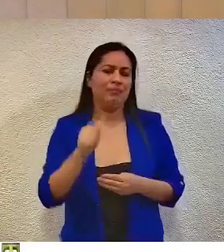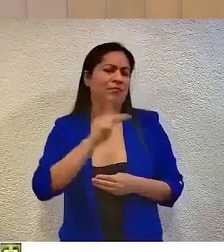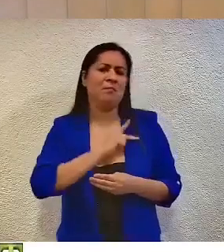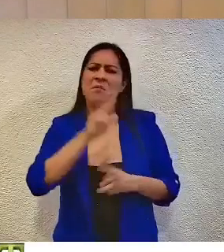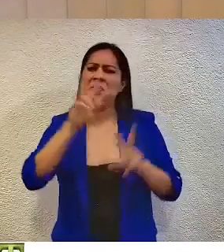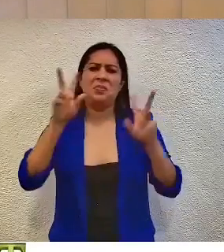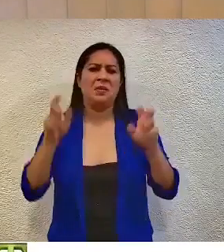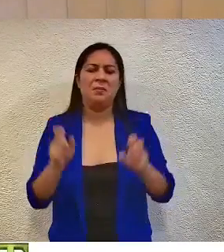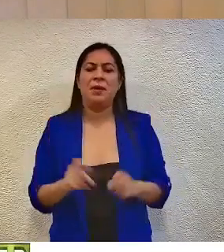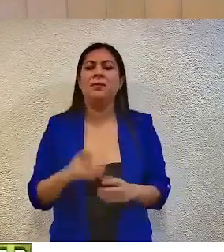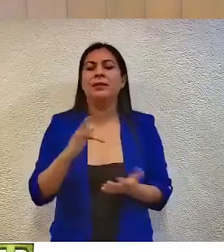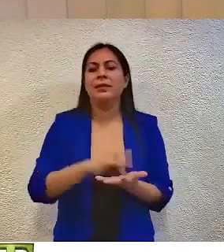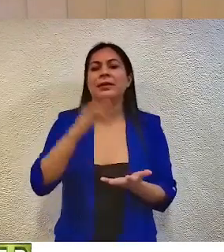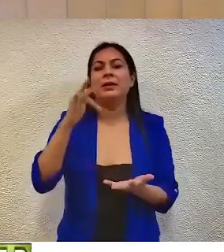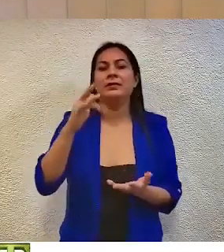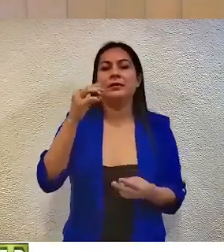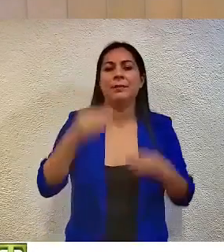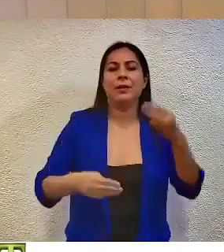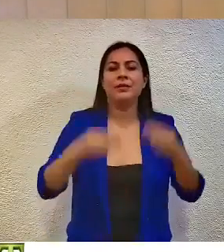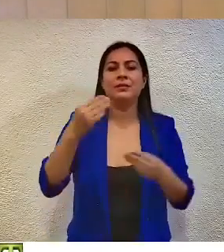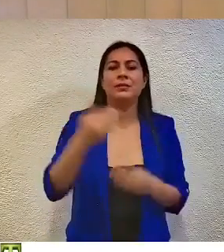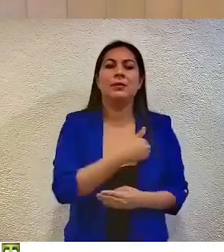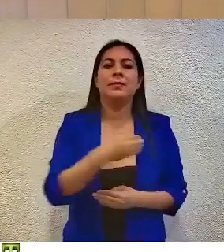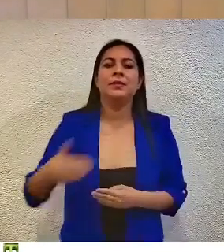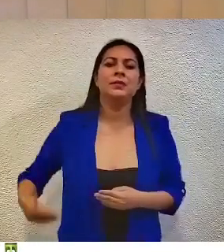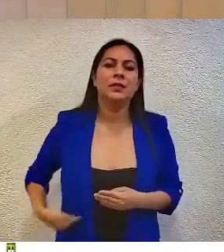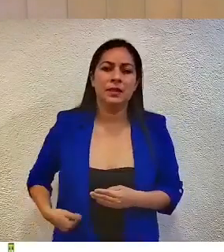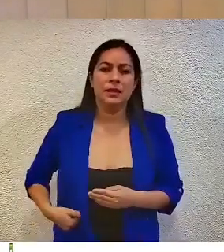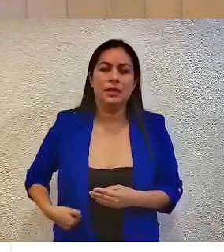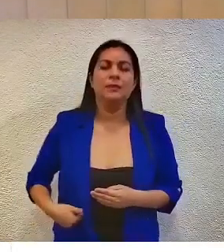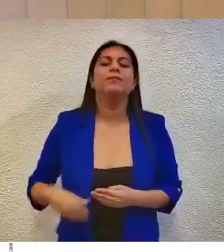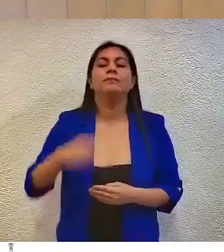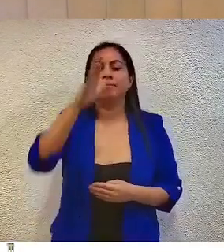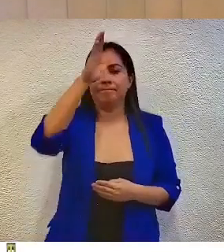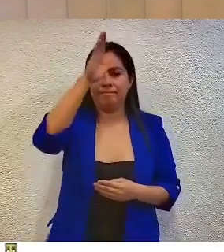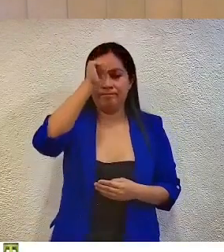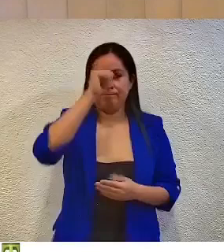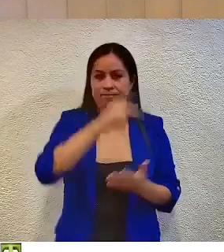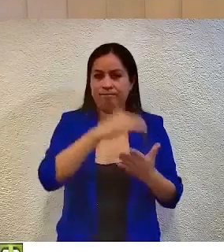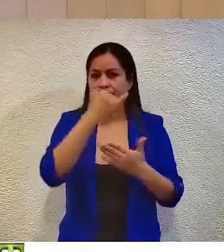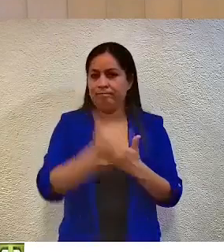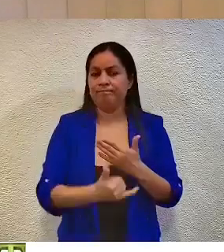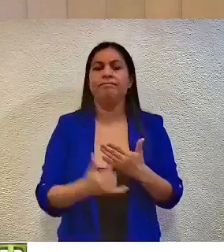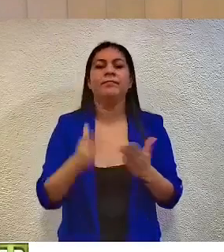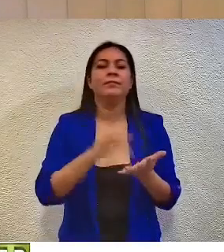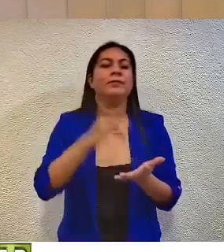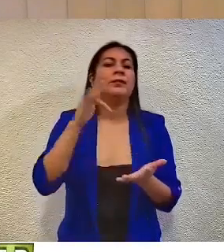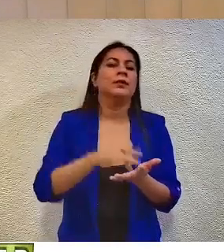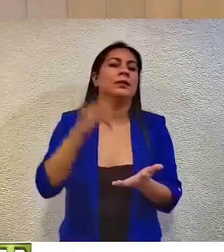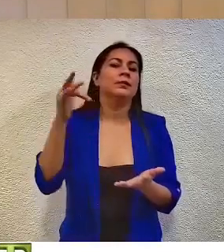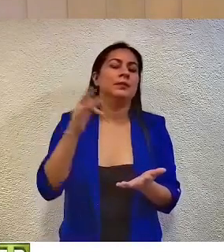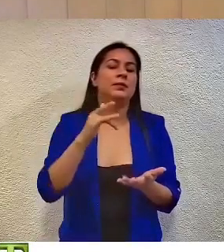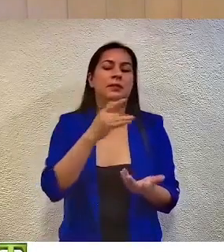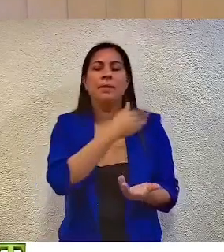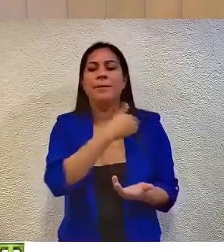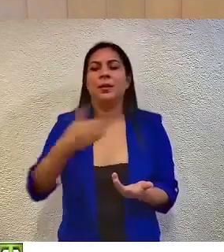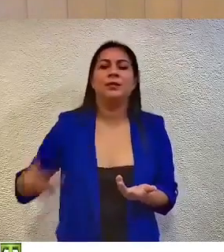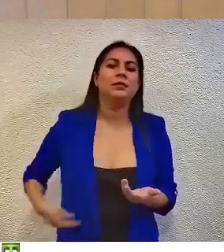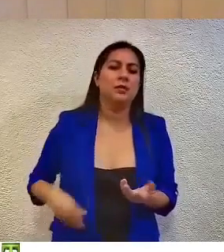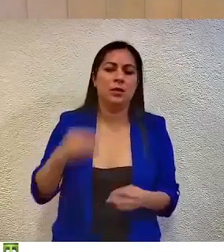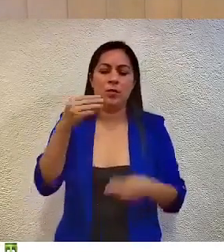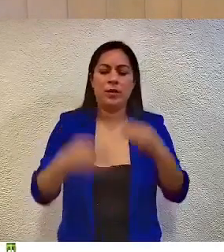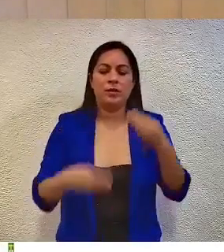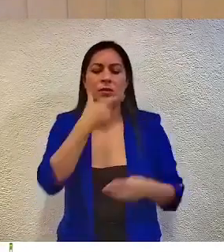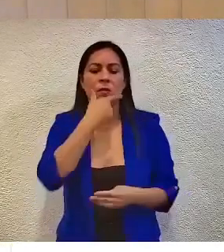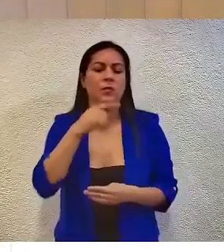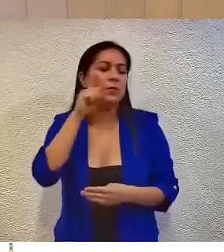proyecto. Gracias, magistrada. Magistrada Evelyn Rodríguez Chinol. A favor del proyecto. Gracias, magistrada. Magistrada presidenta, magistradas, magistrado. El